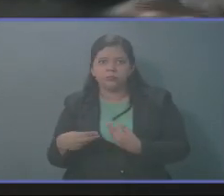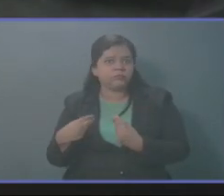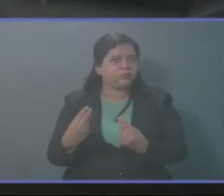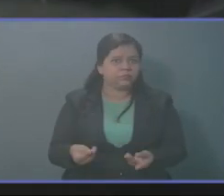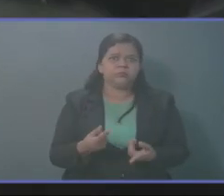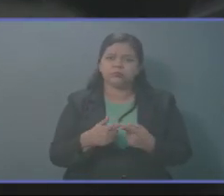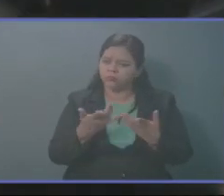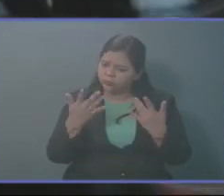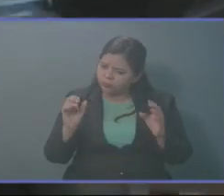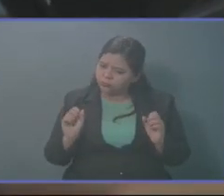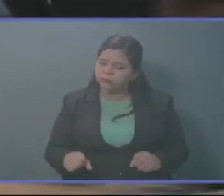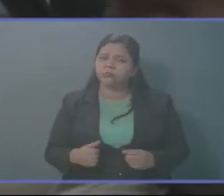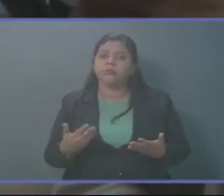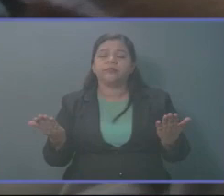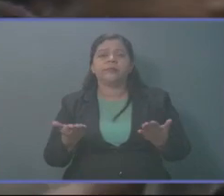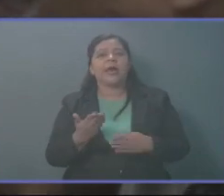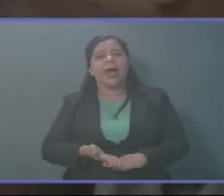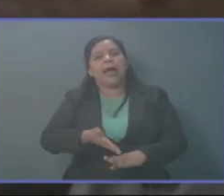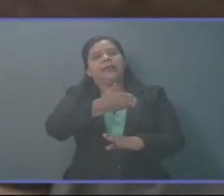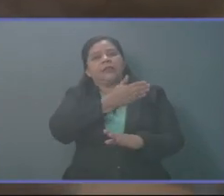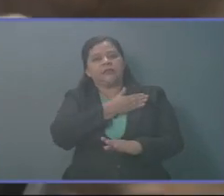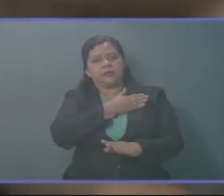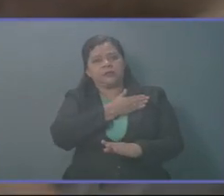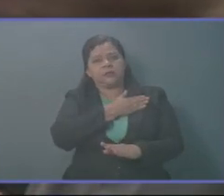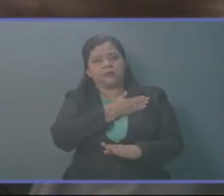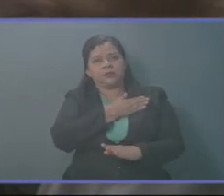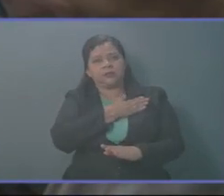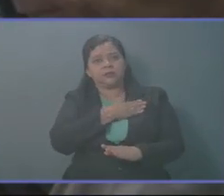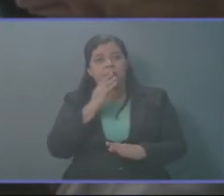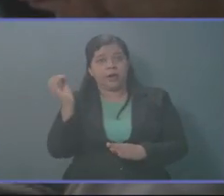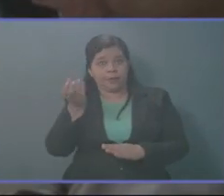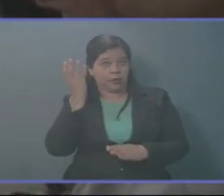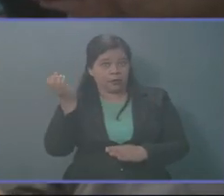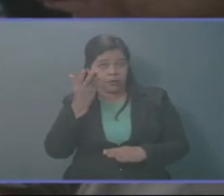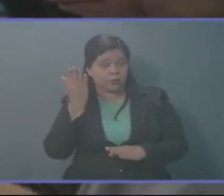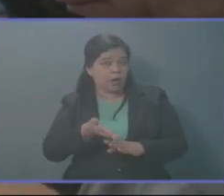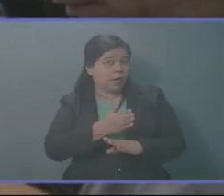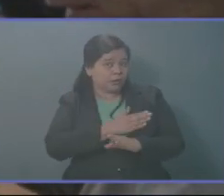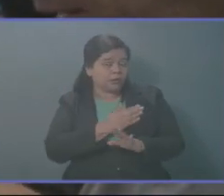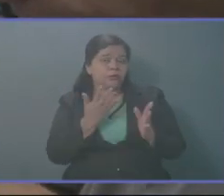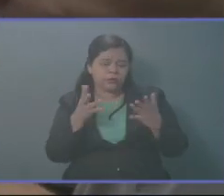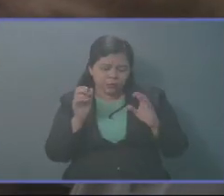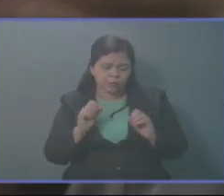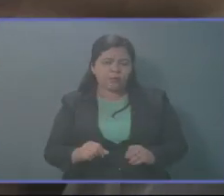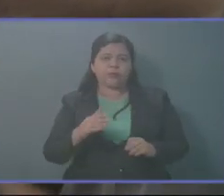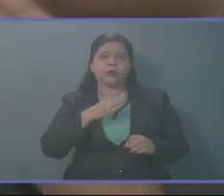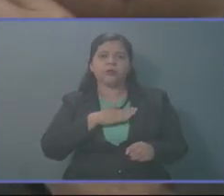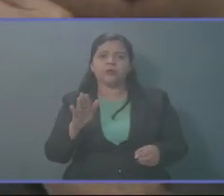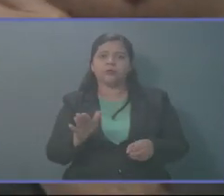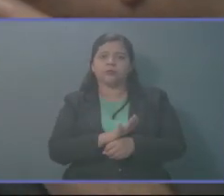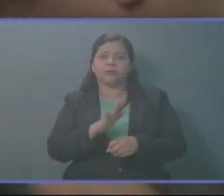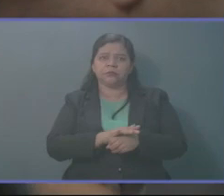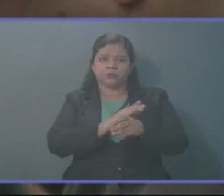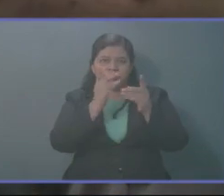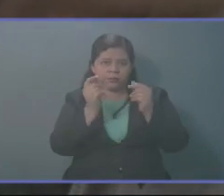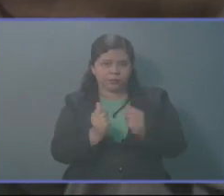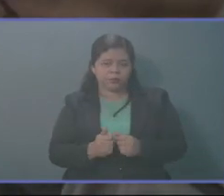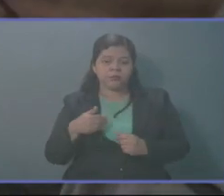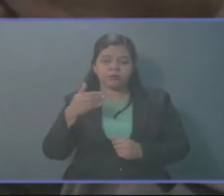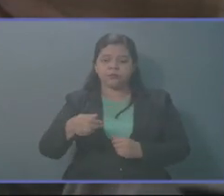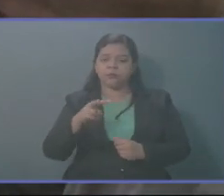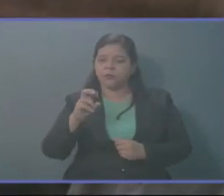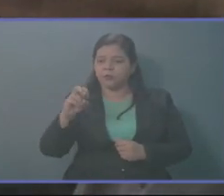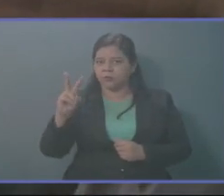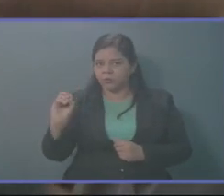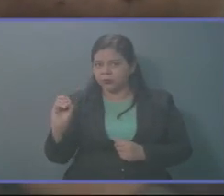hubiese podido hacer antes de la emergencia para tener financiado el presupuesto 2020, pero todavía no